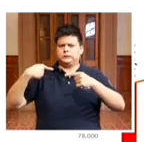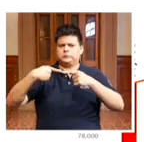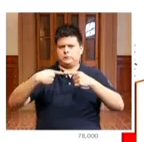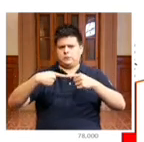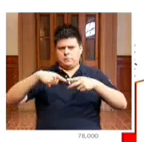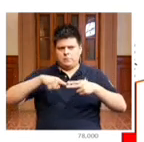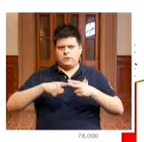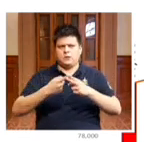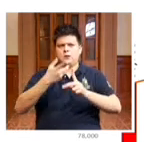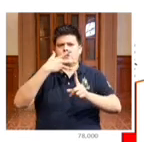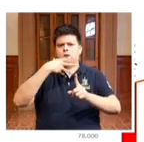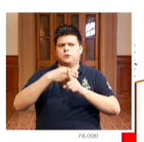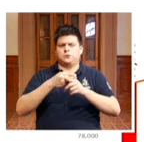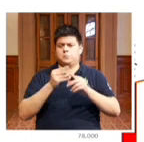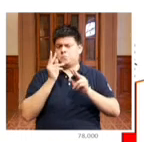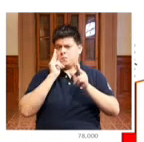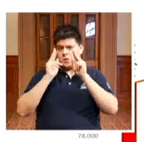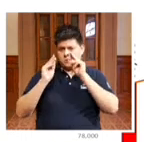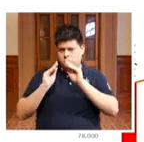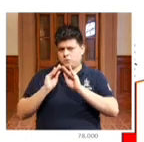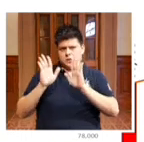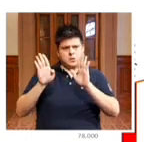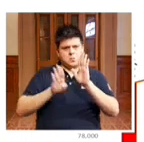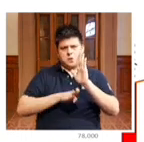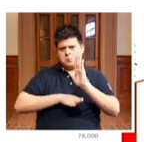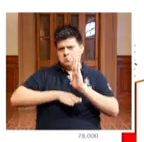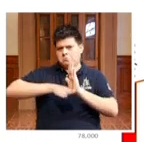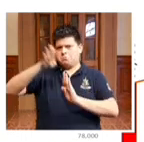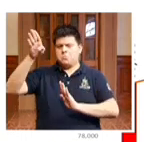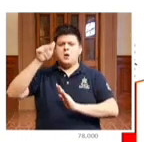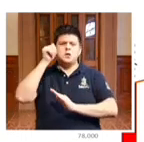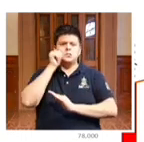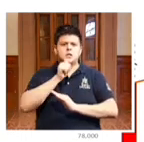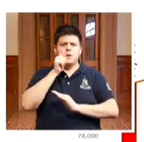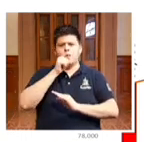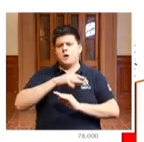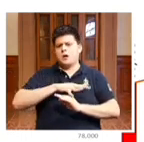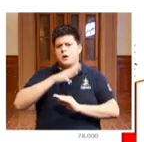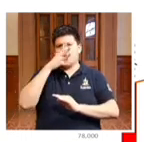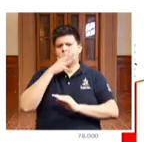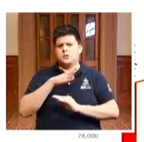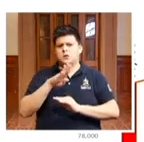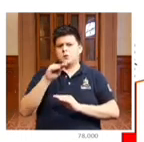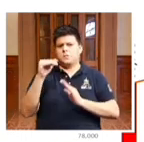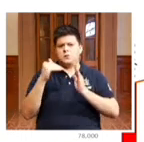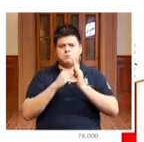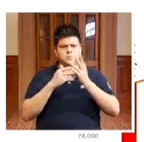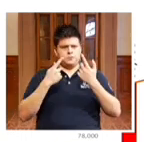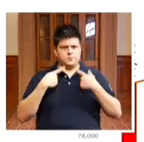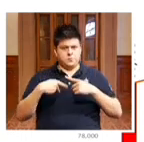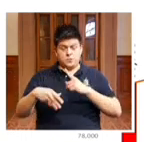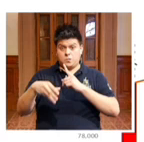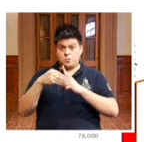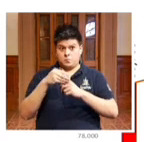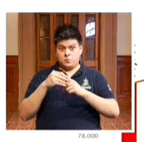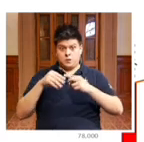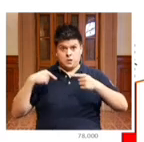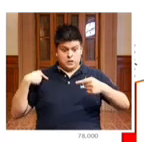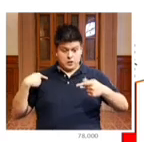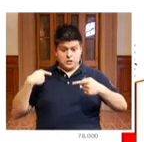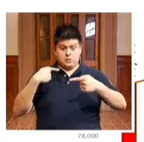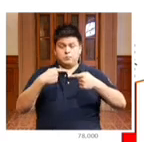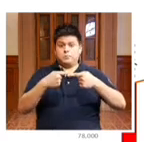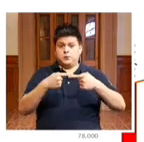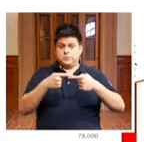muestra claramente una gráfica ascendente con casi 90.000 casos acumulados, es